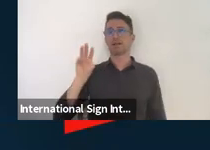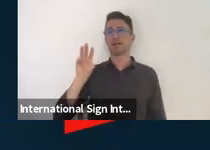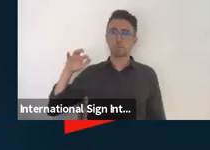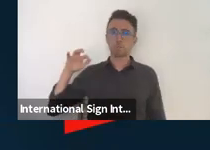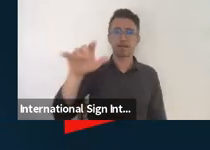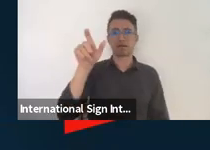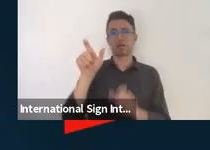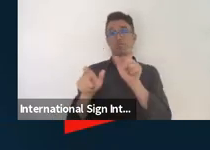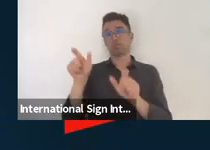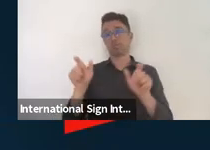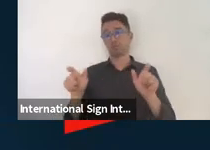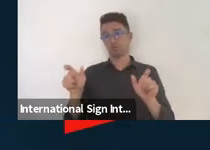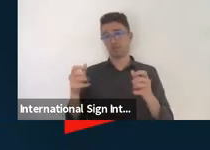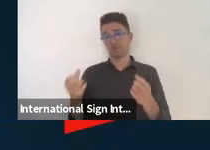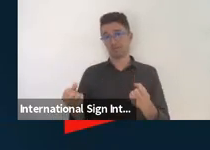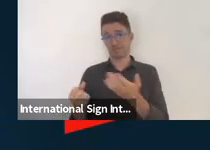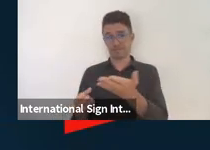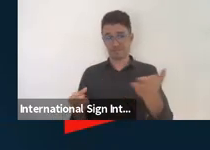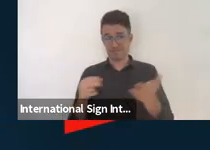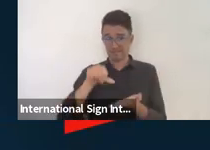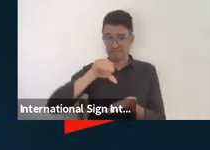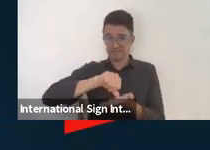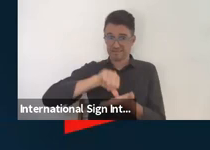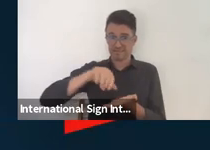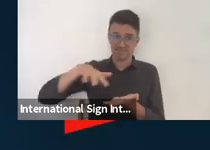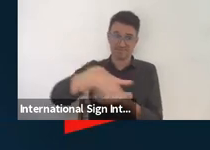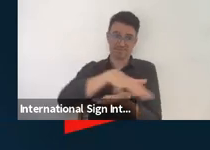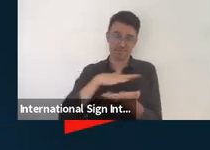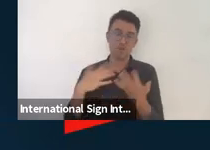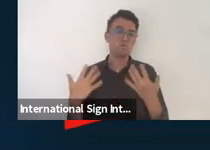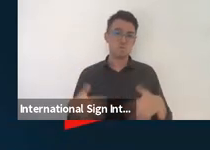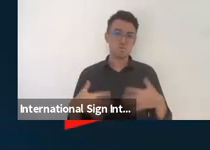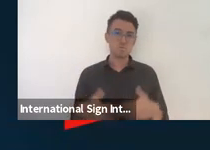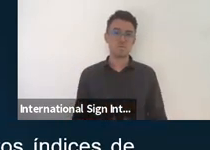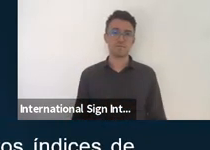los 15 a 29 años de edad. Siguiente, por favor.